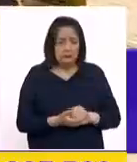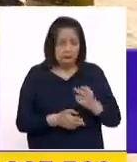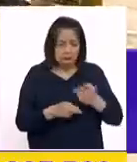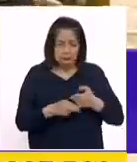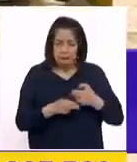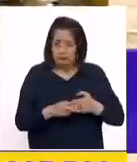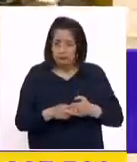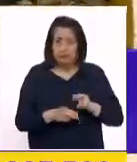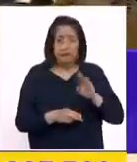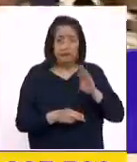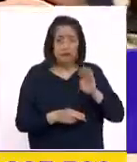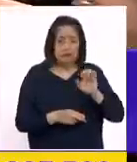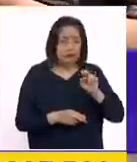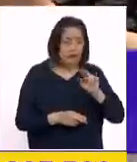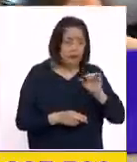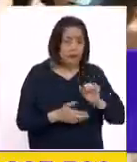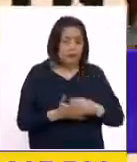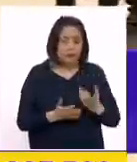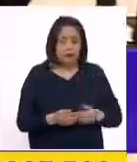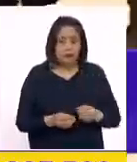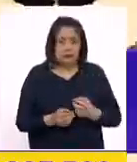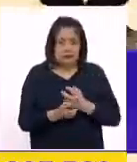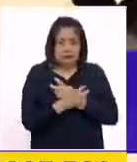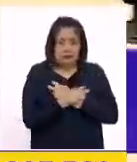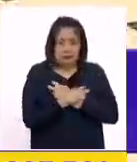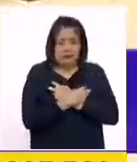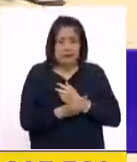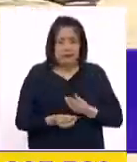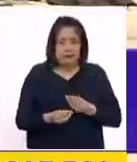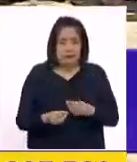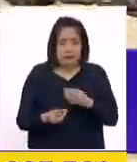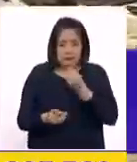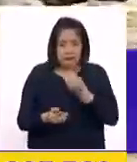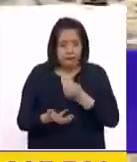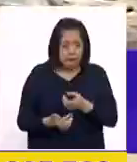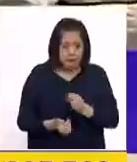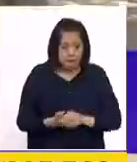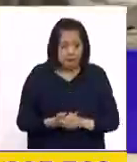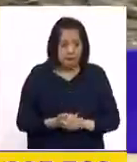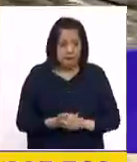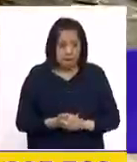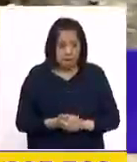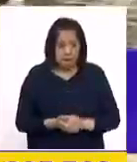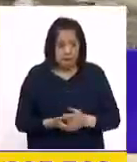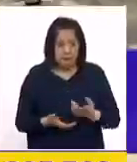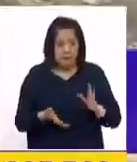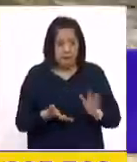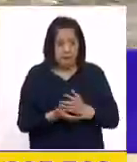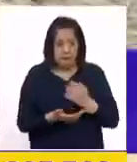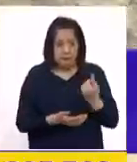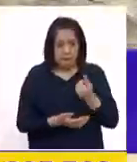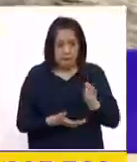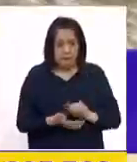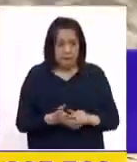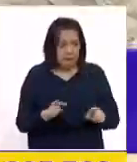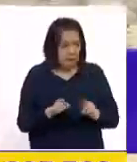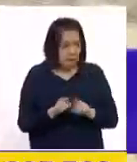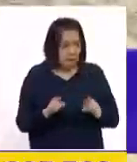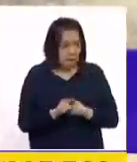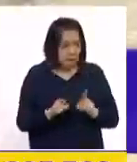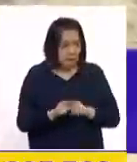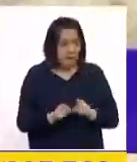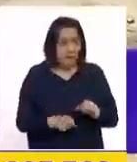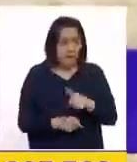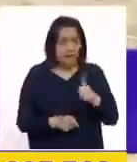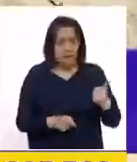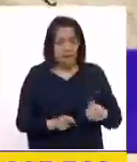llamaba Blanquita, le dieron veneno, le han envenenado a Blanquita y no solamente a ella, sino le dieron